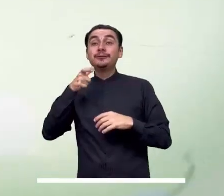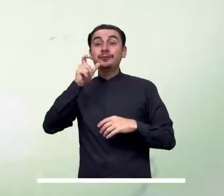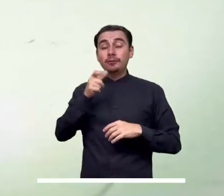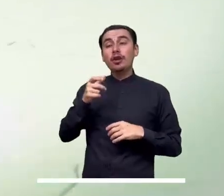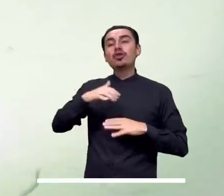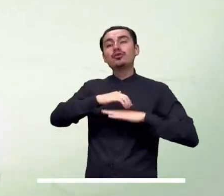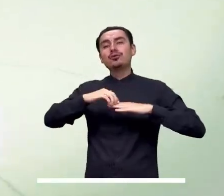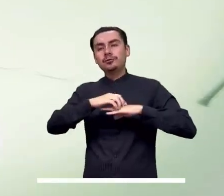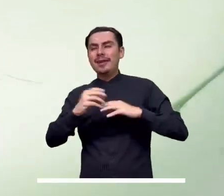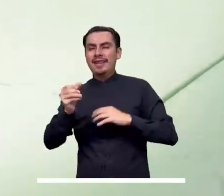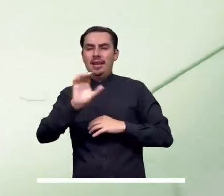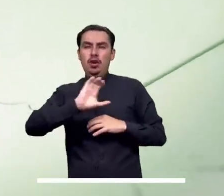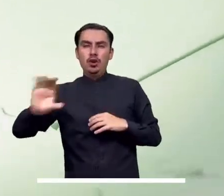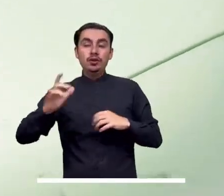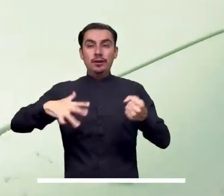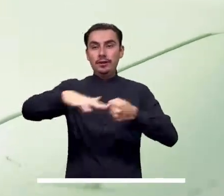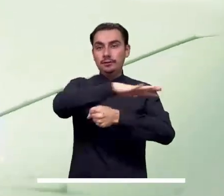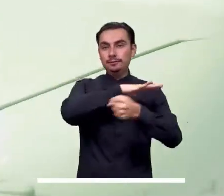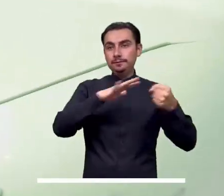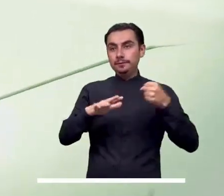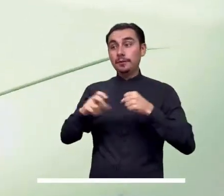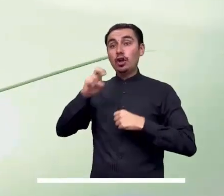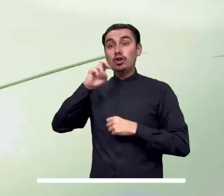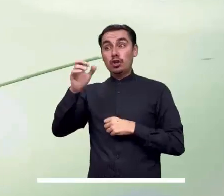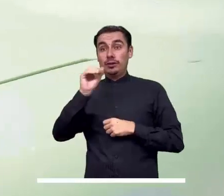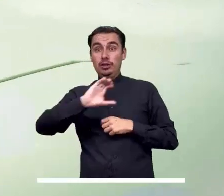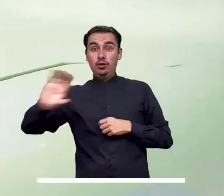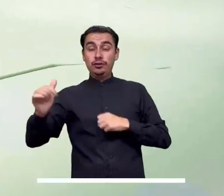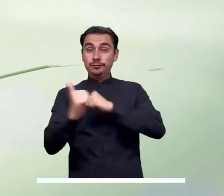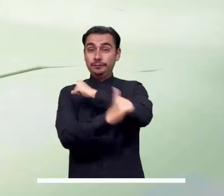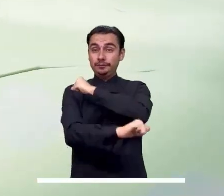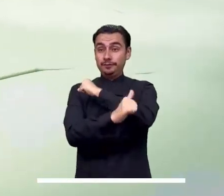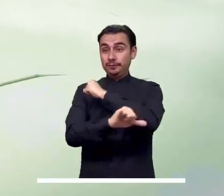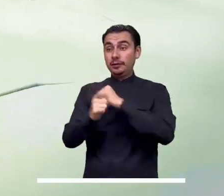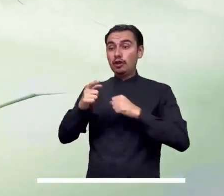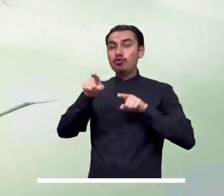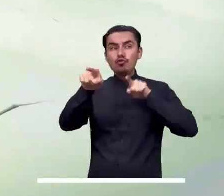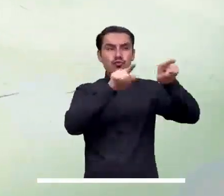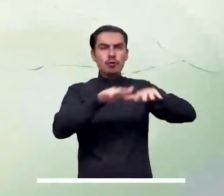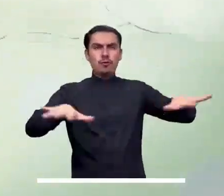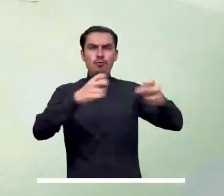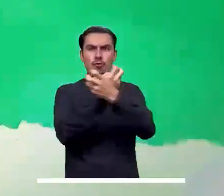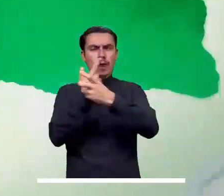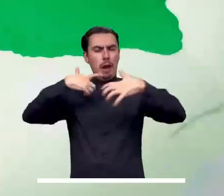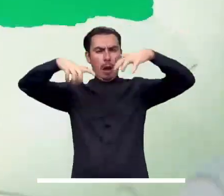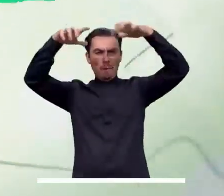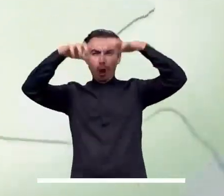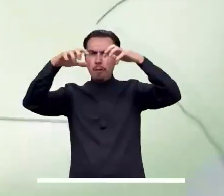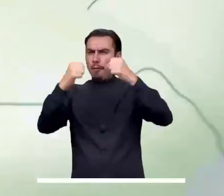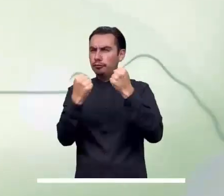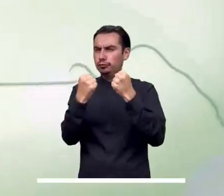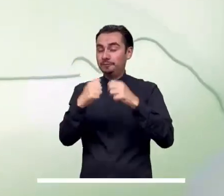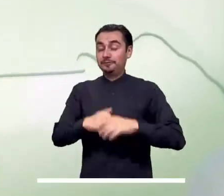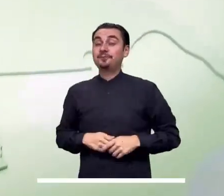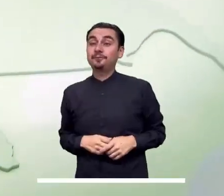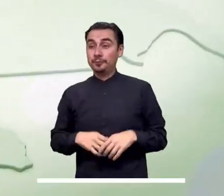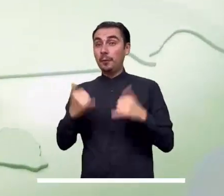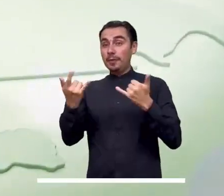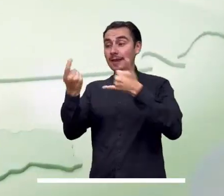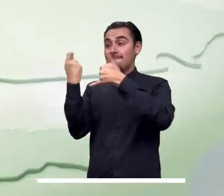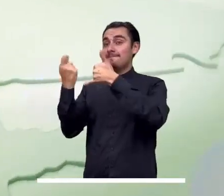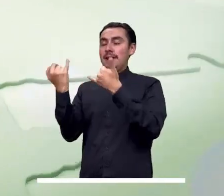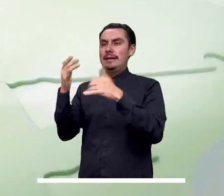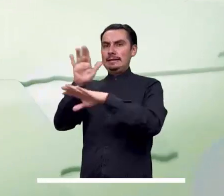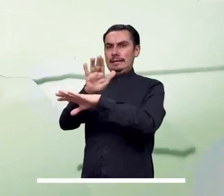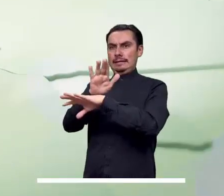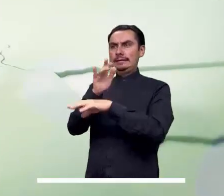particularmente en el norte de huila cundinamarca boyacá occidente de tolima Antioquia y eje Cafetero las